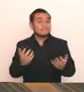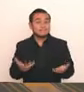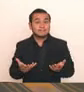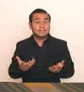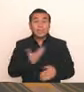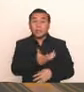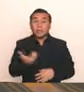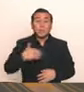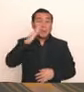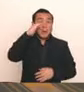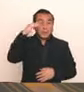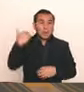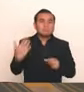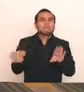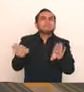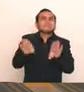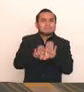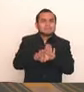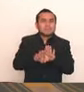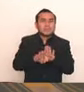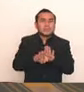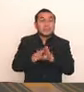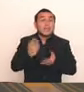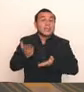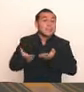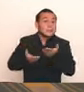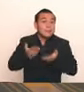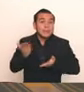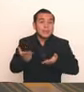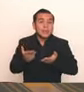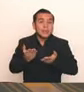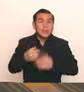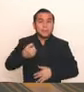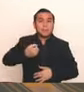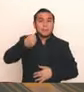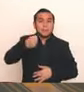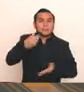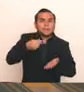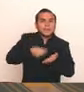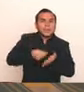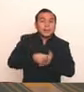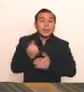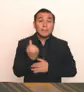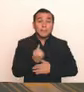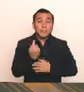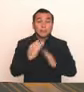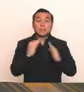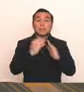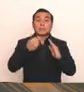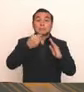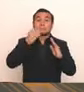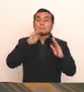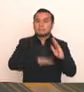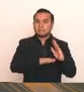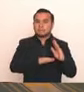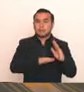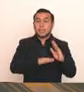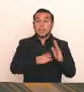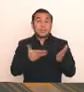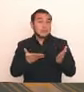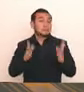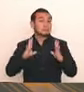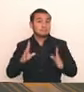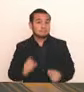todos estos países encerrados los negocios se ha paralizado la economía la gente se ha quedado en casa obligatoriamente mientras el